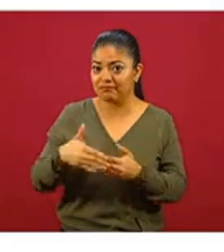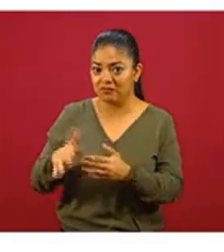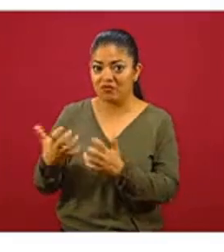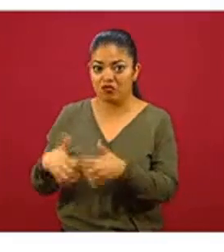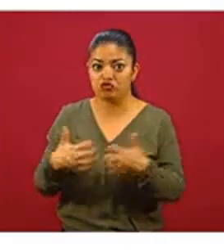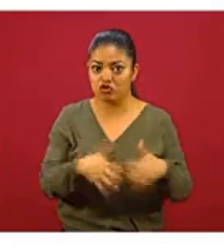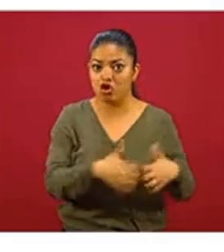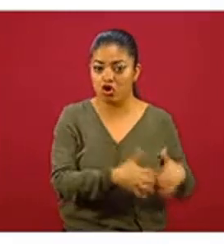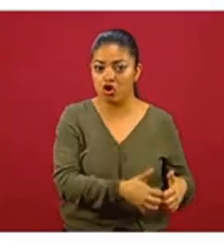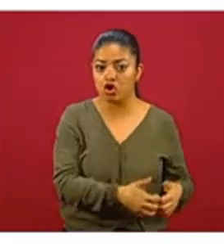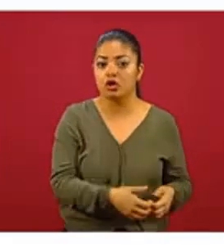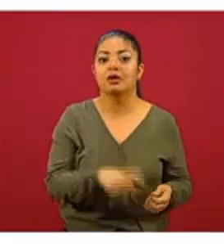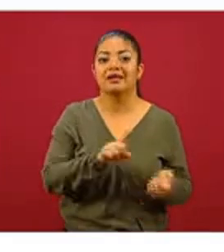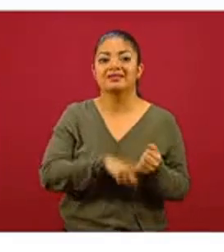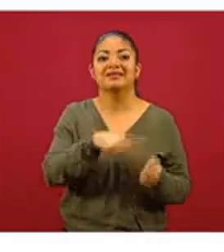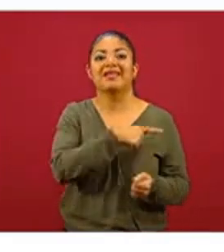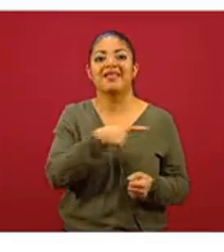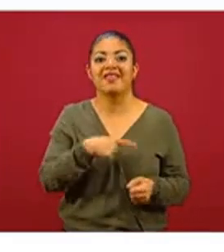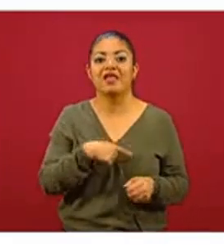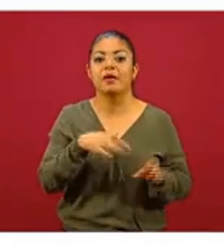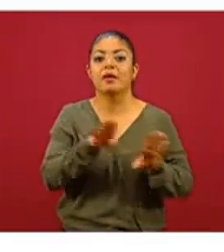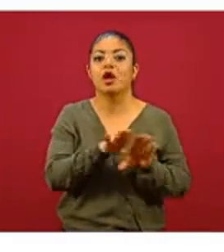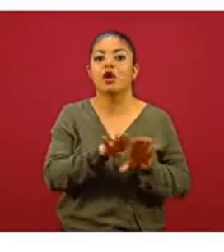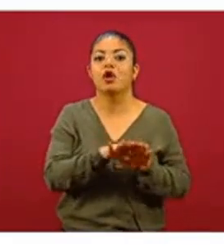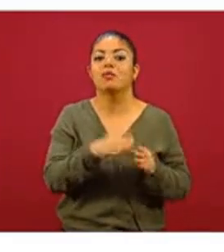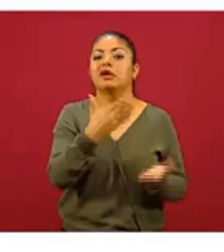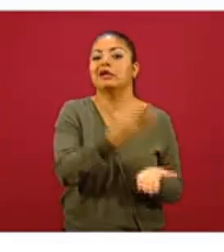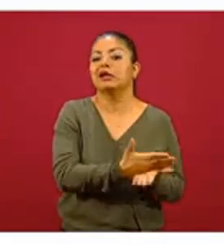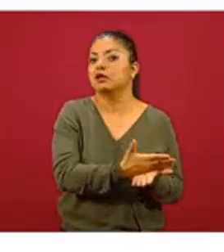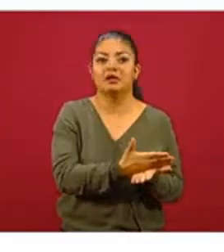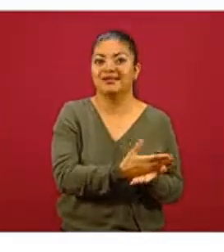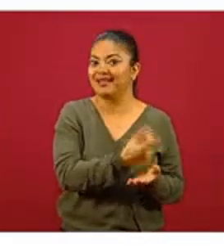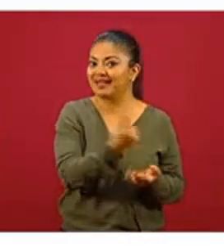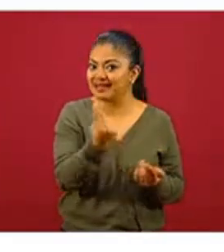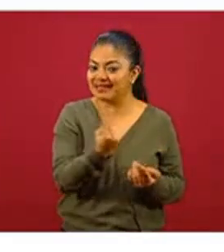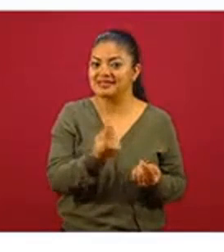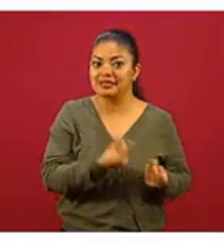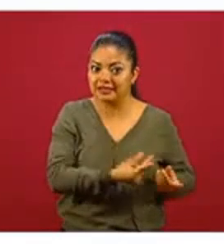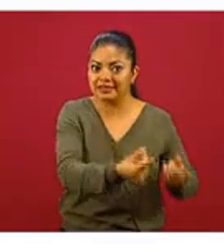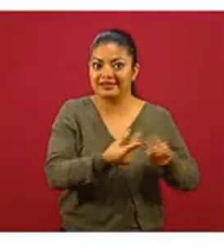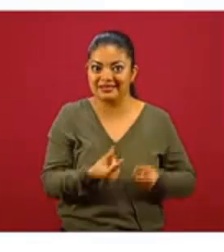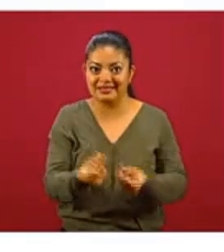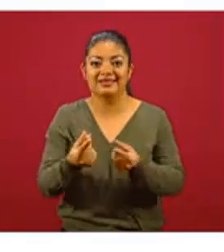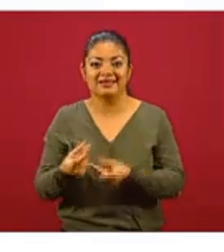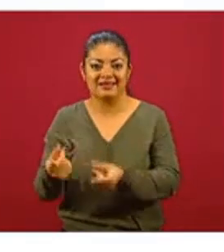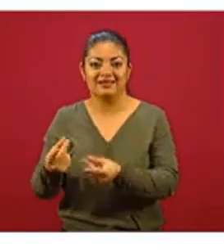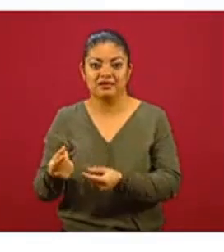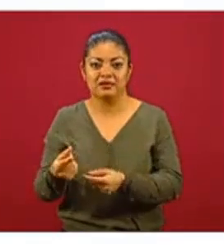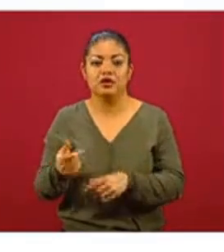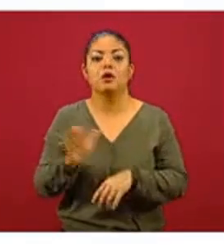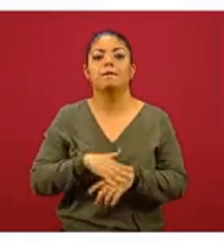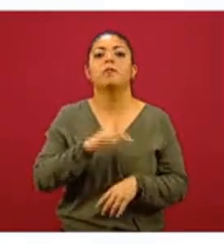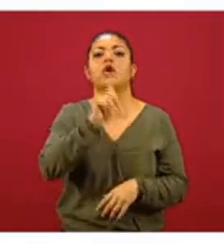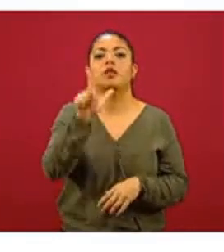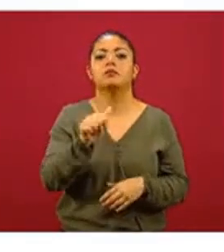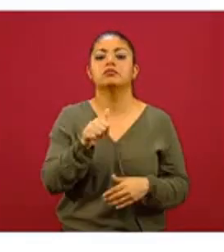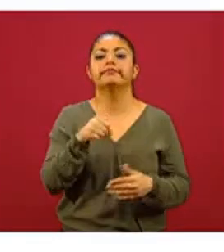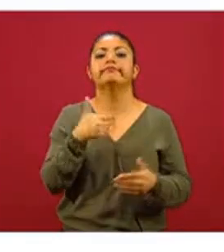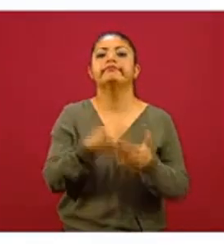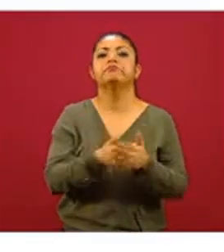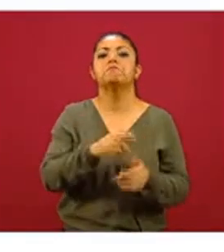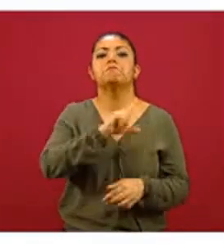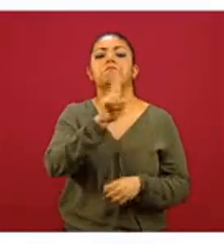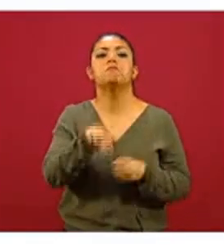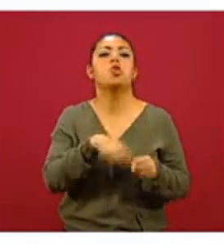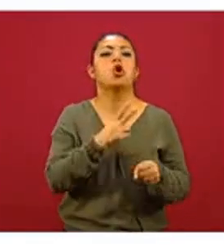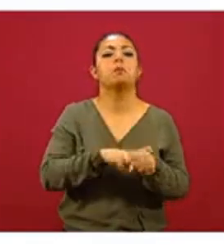para seguirlas trabajando, porque si no lo hacemos así, vamos a llegar, entre comillas, a la normalidad de COVID, pero luego vamos